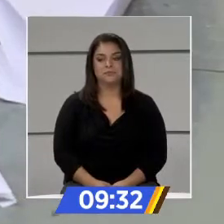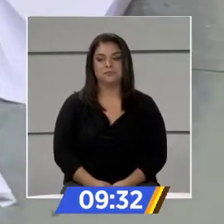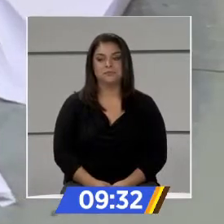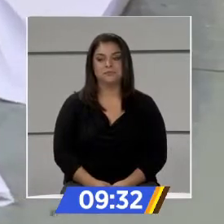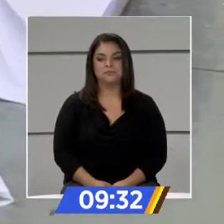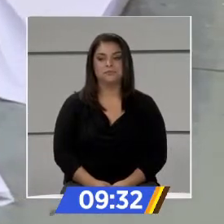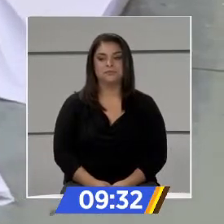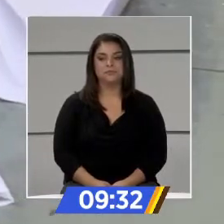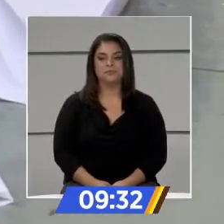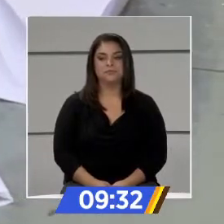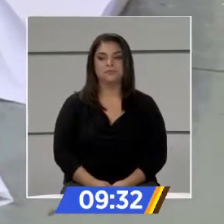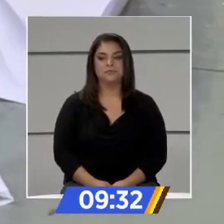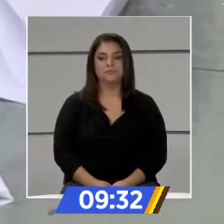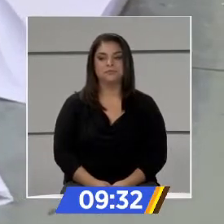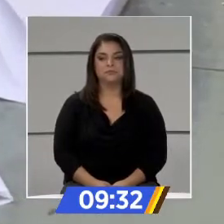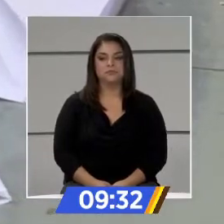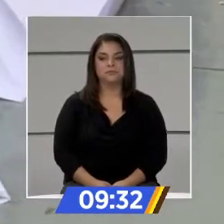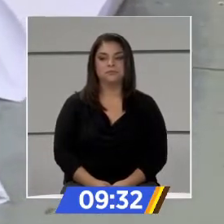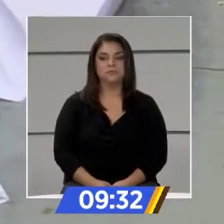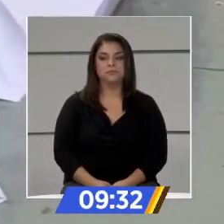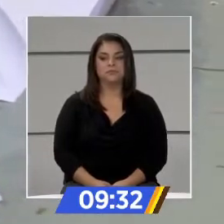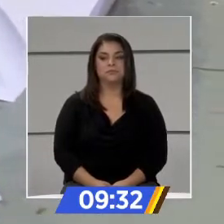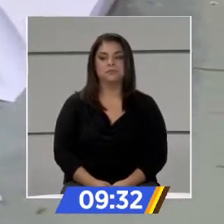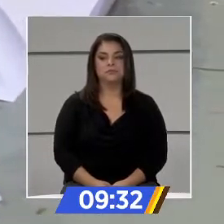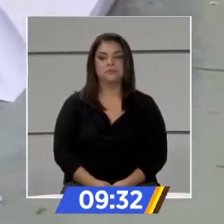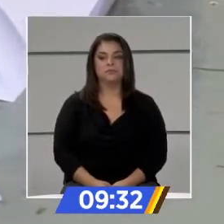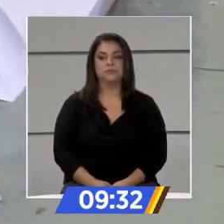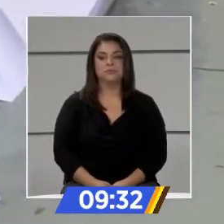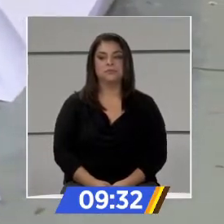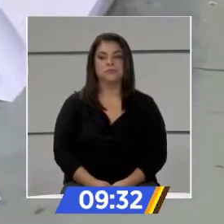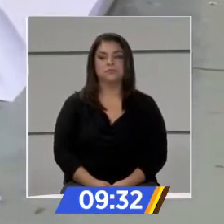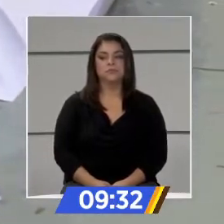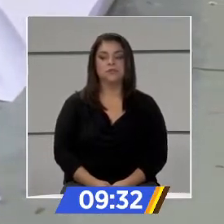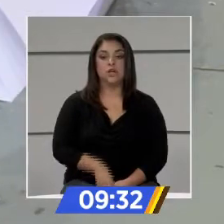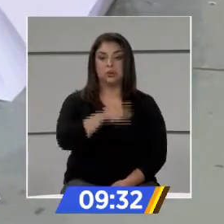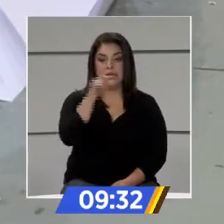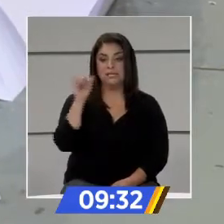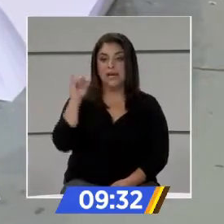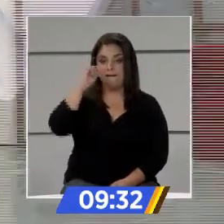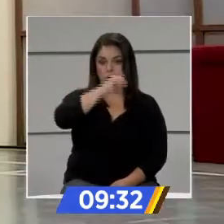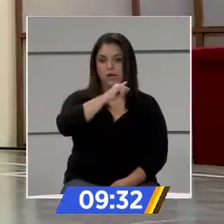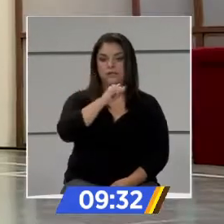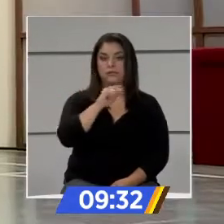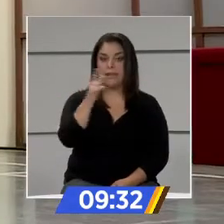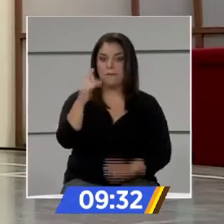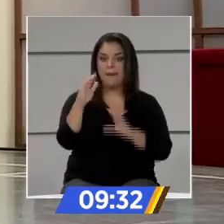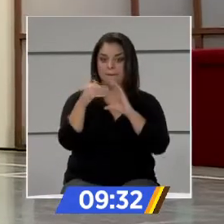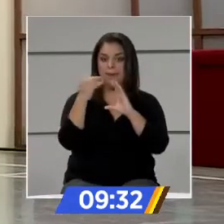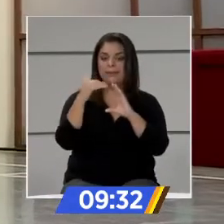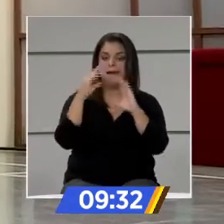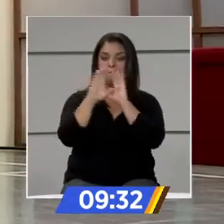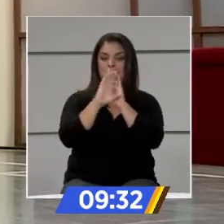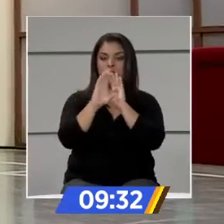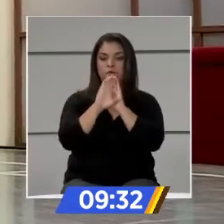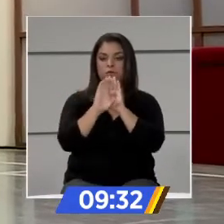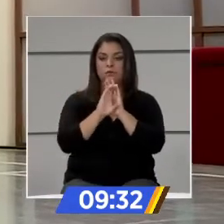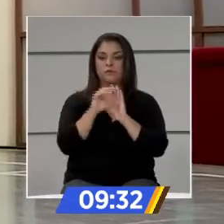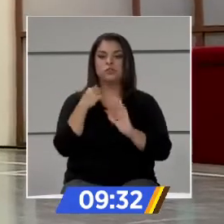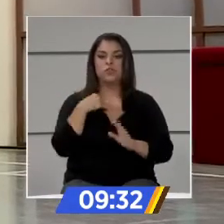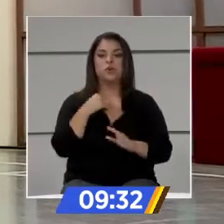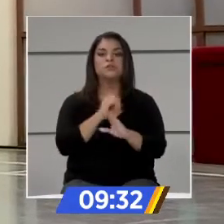sus aviones, nos mandan fotos también. Sí, y yo estoy segurísima que en la casa, el papá, la mamá, la tía... ¡Ay, qué